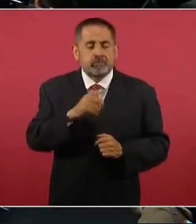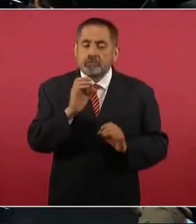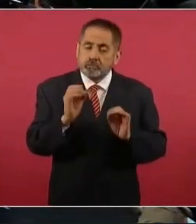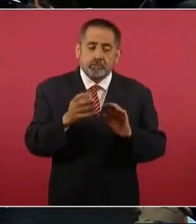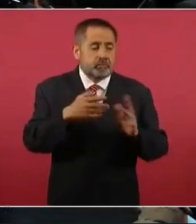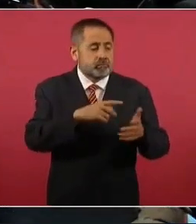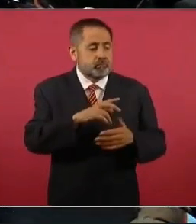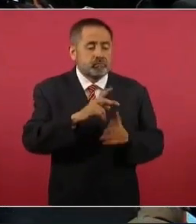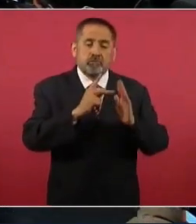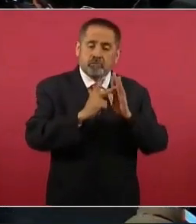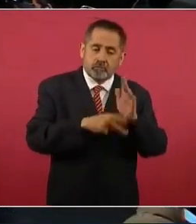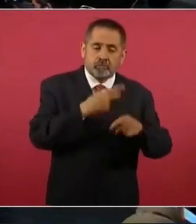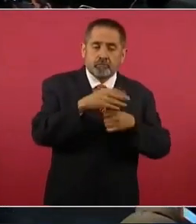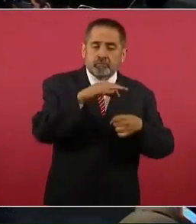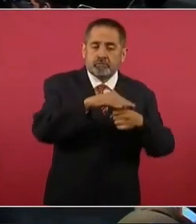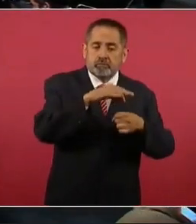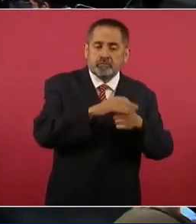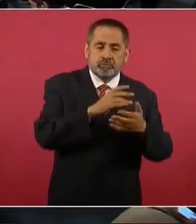reeleccionistas